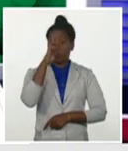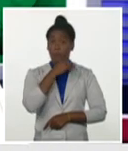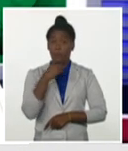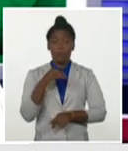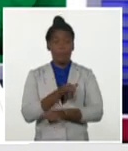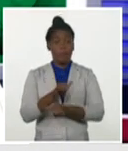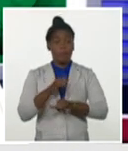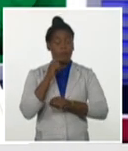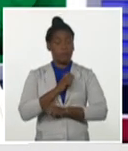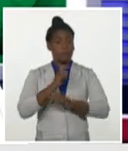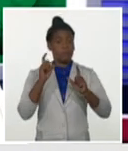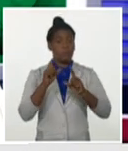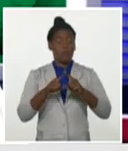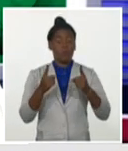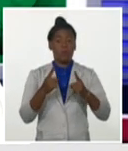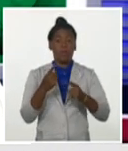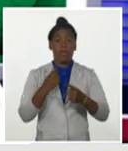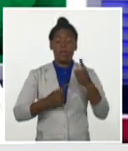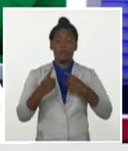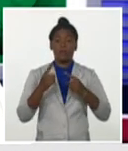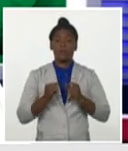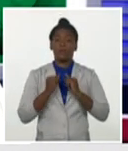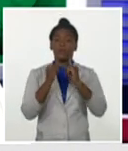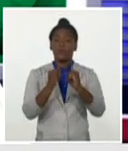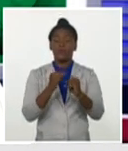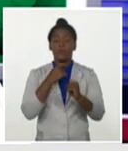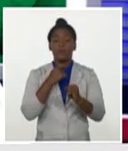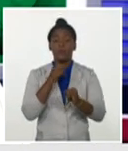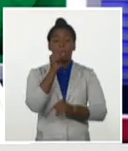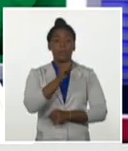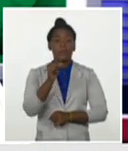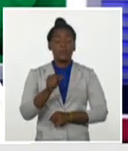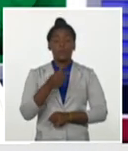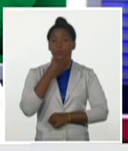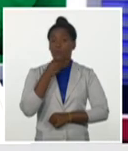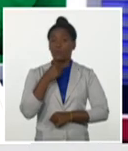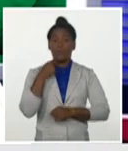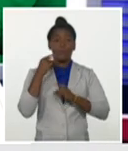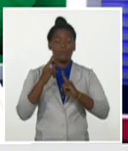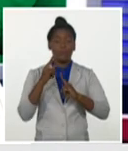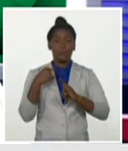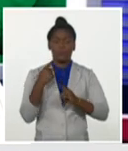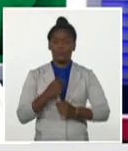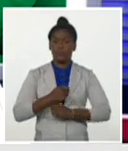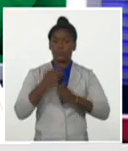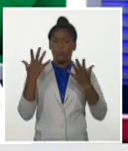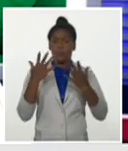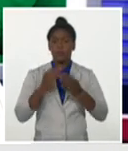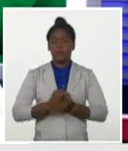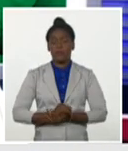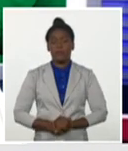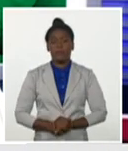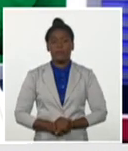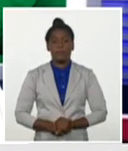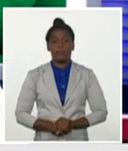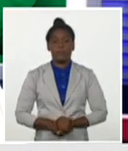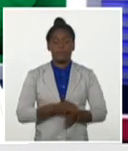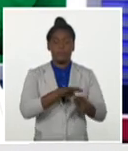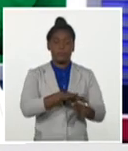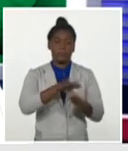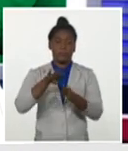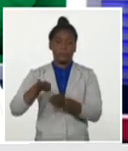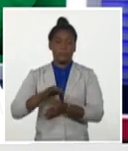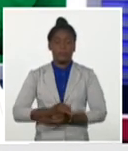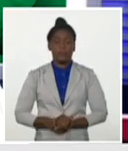una persona joven que fallece y demás. Bueno, de los 12 fallecidos, 7